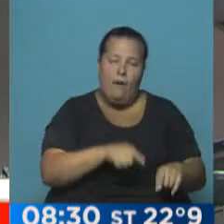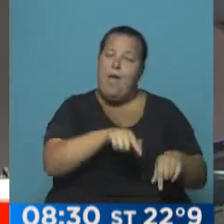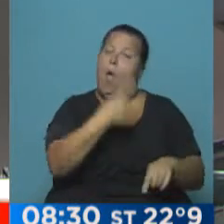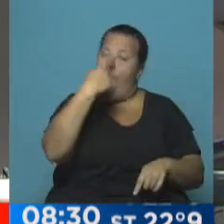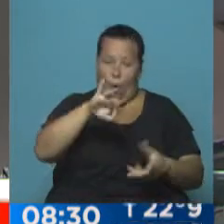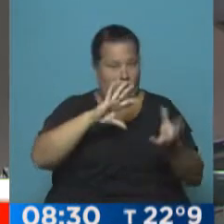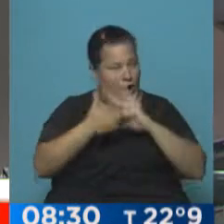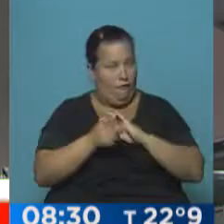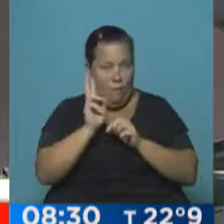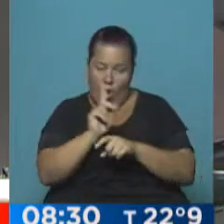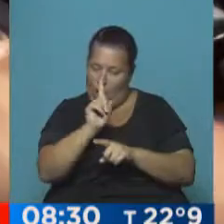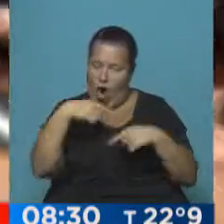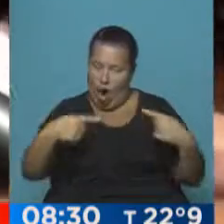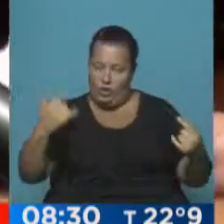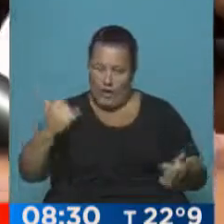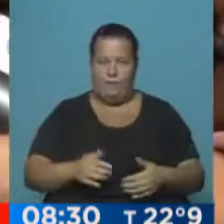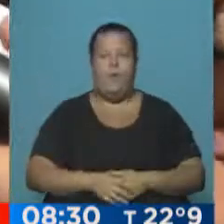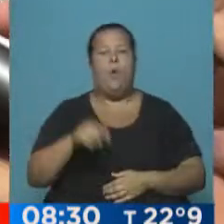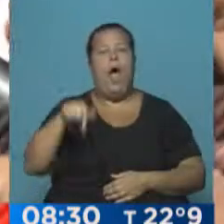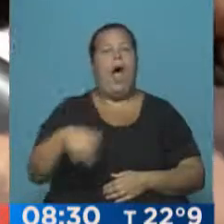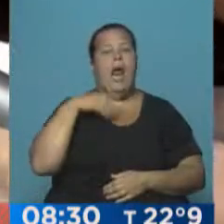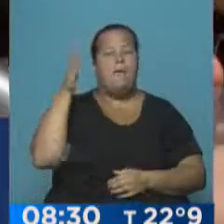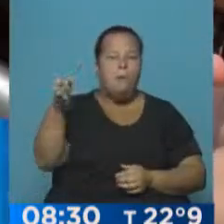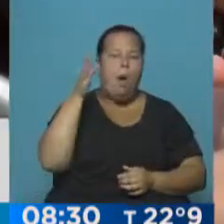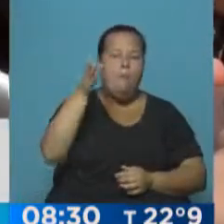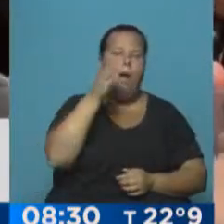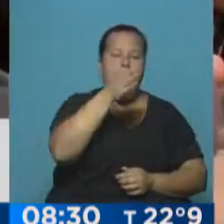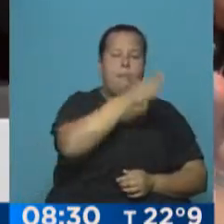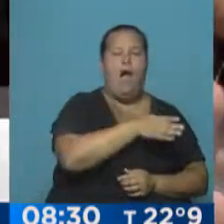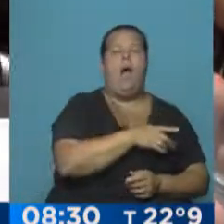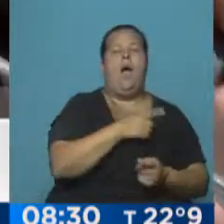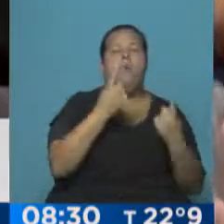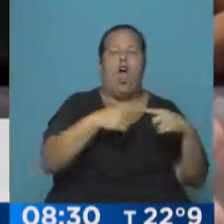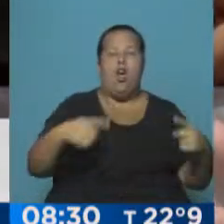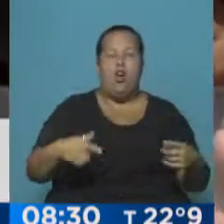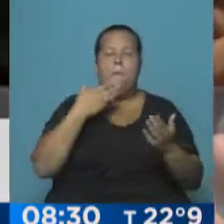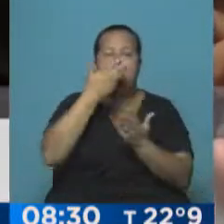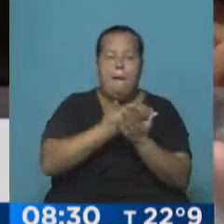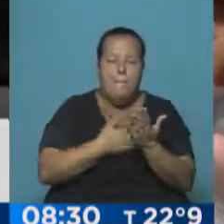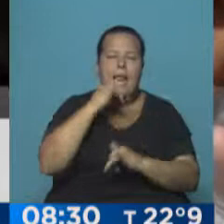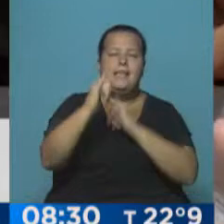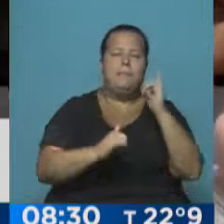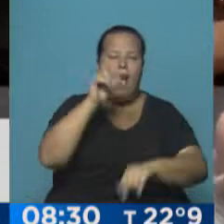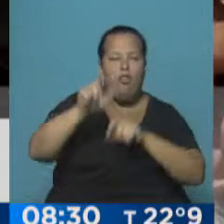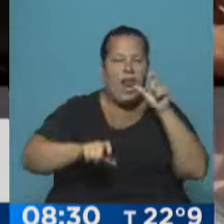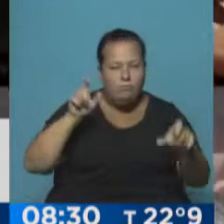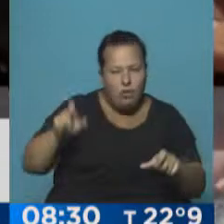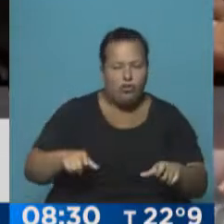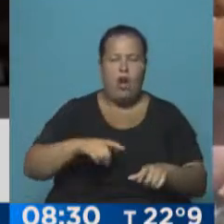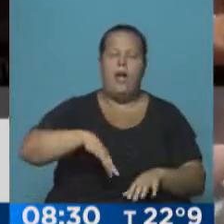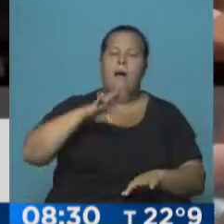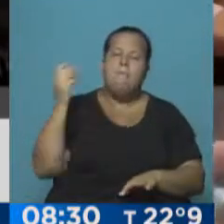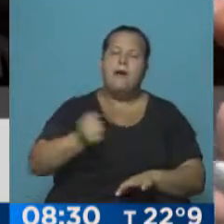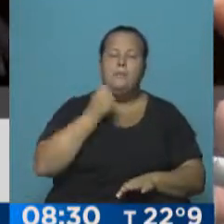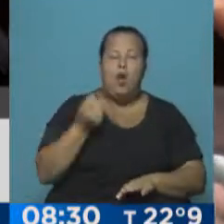la única medida de prevención. Bueno, estamos yendo casa por casa con un material, con un folleto explicándole a la gente